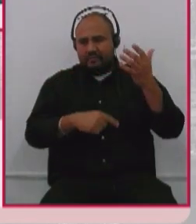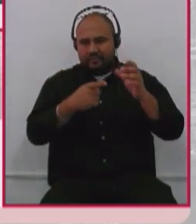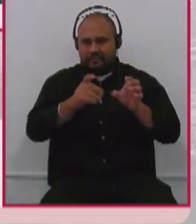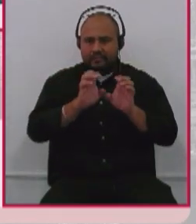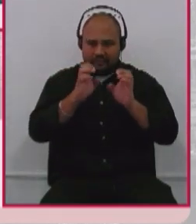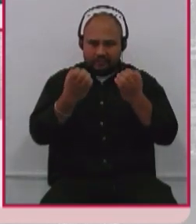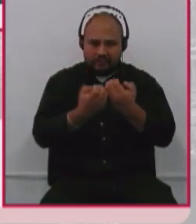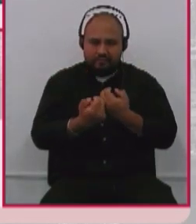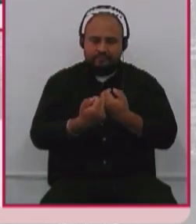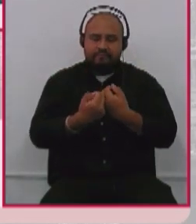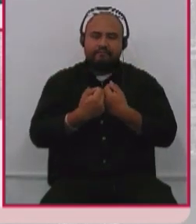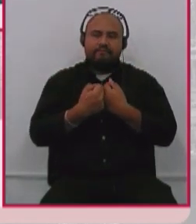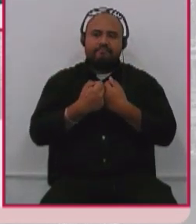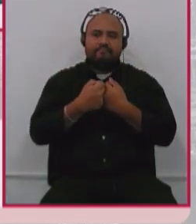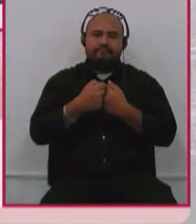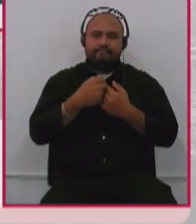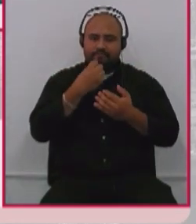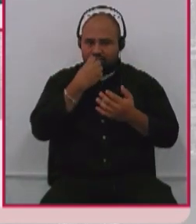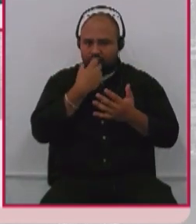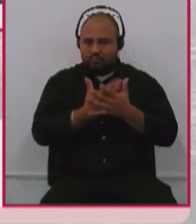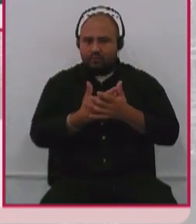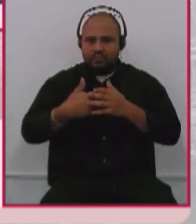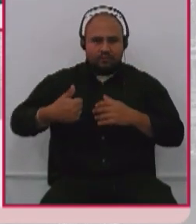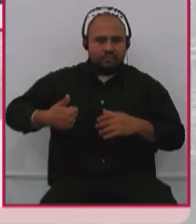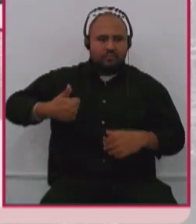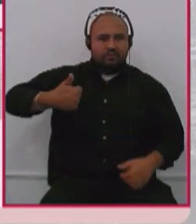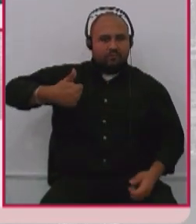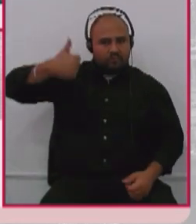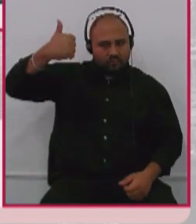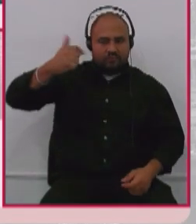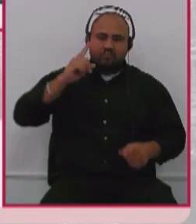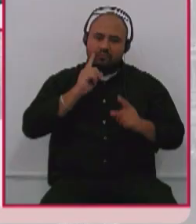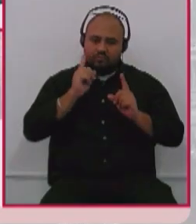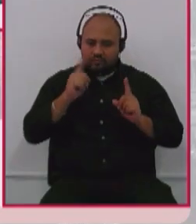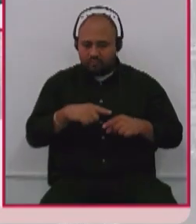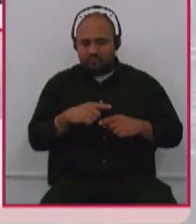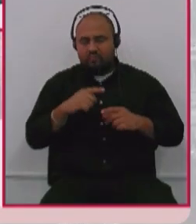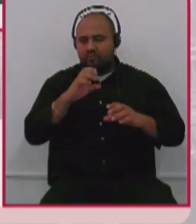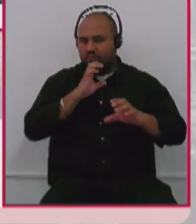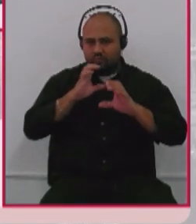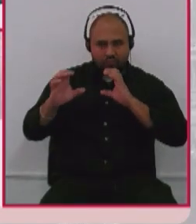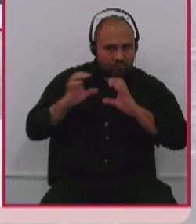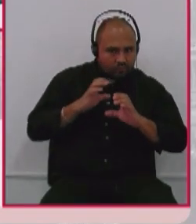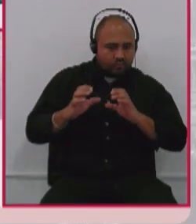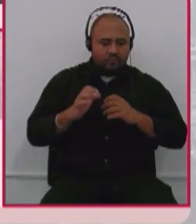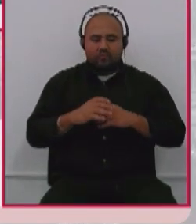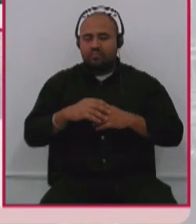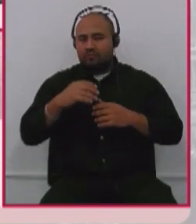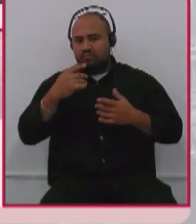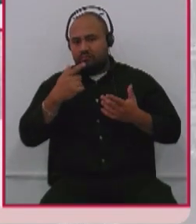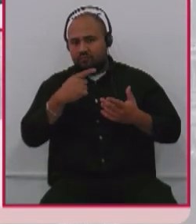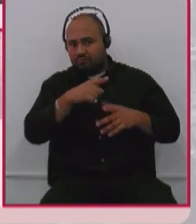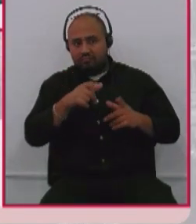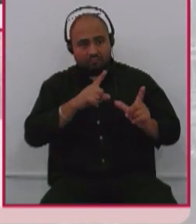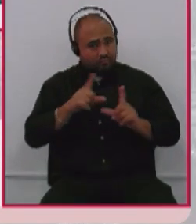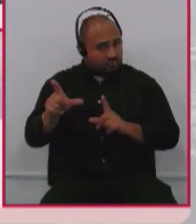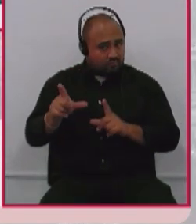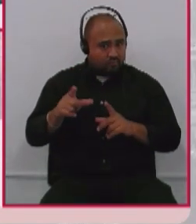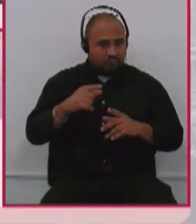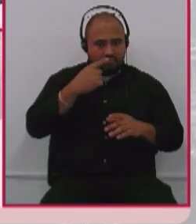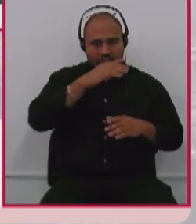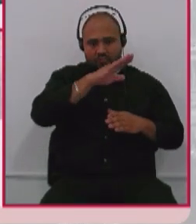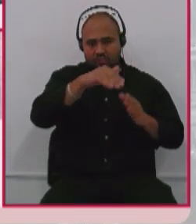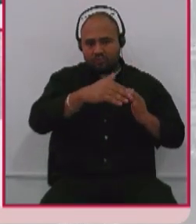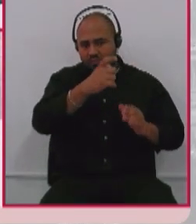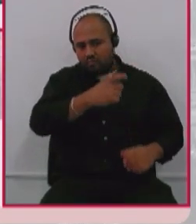como liderazgo, innovación, comunicación, se aperturó toda la información disponible para todas las